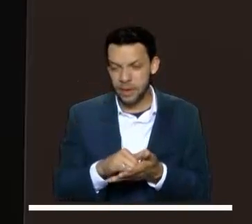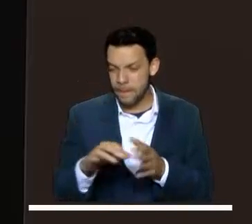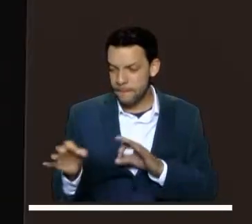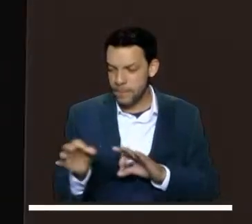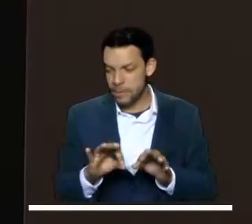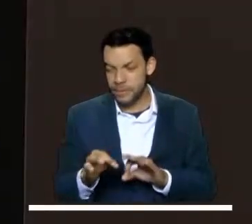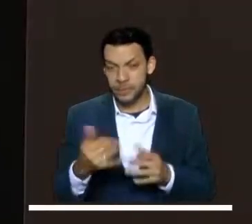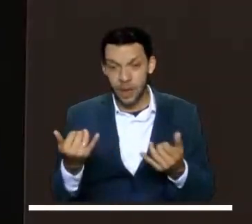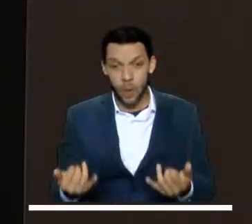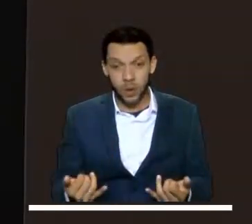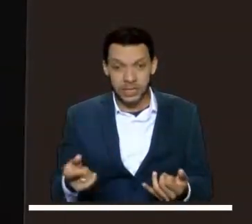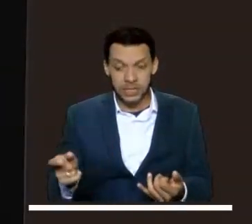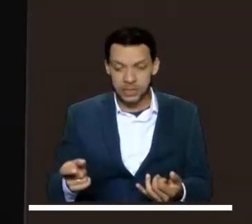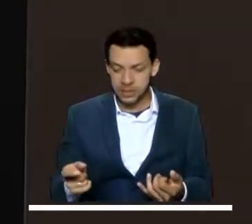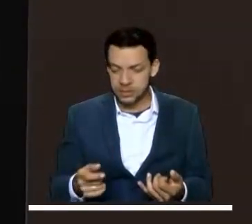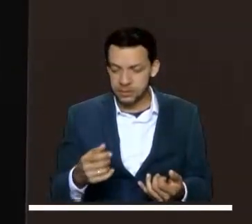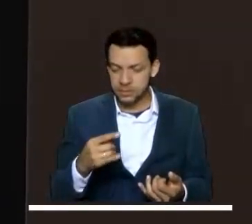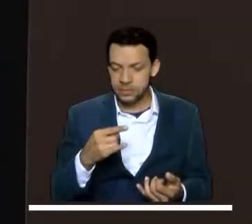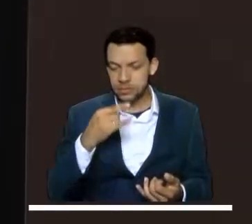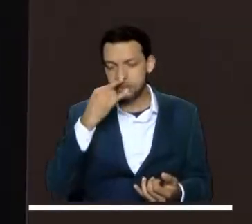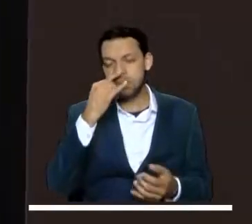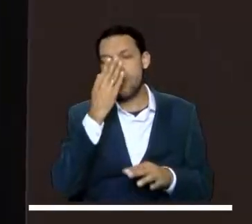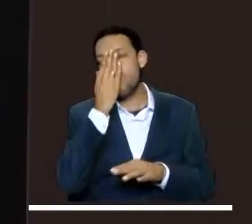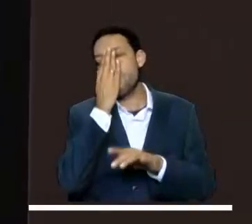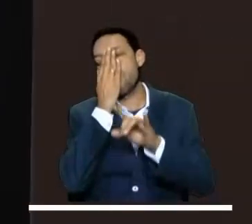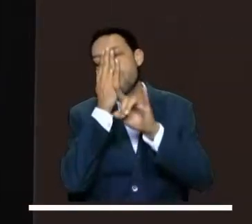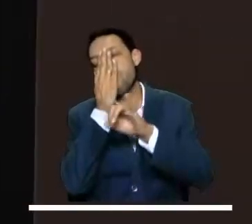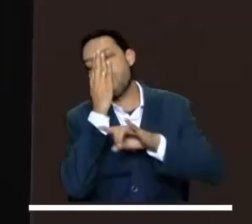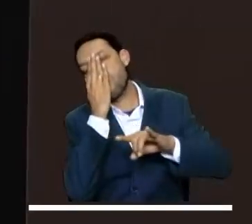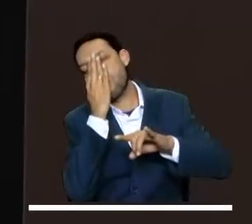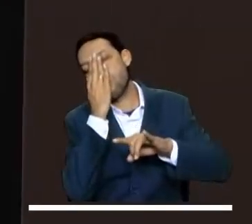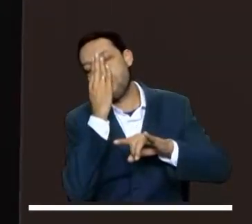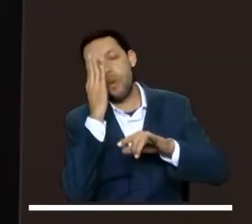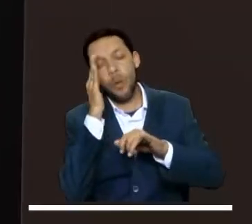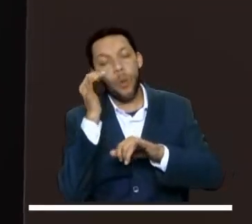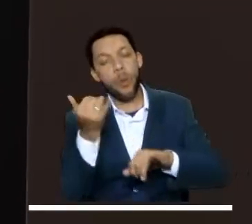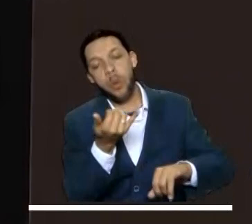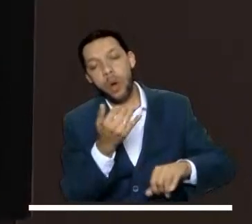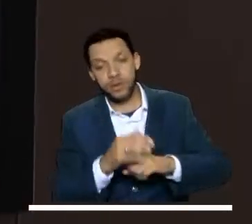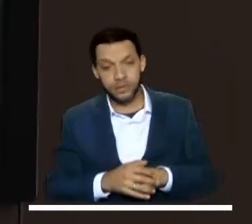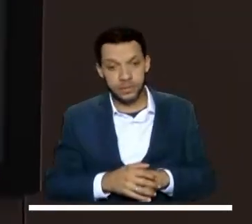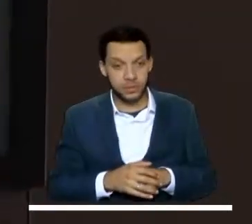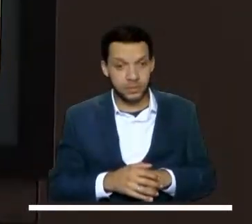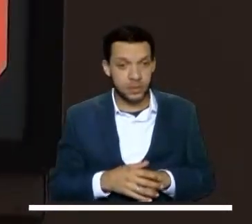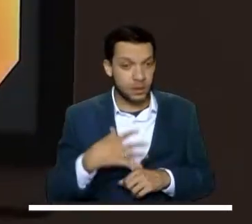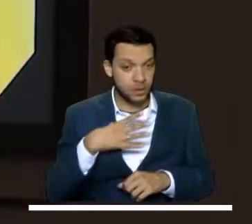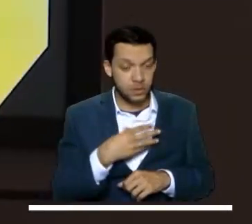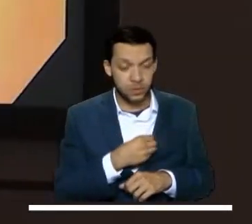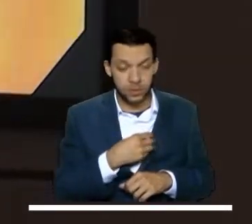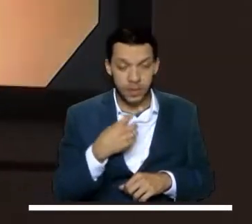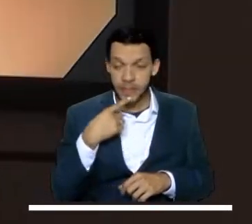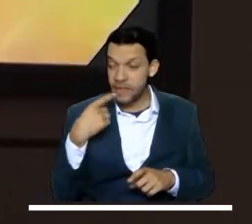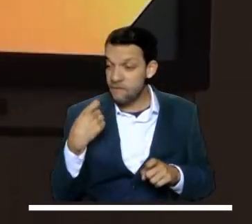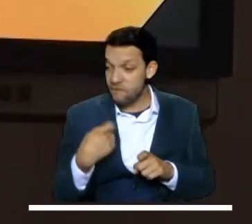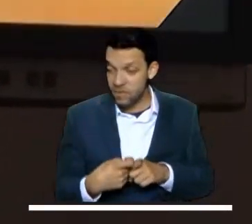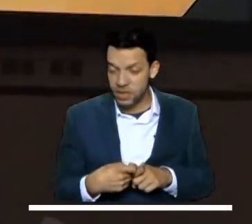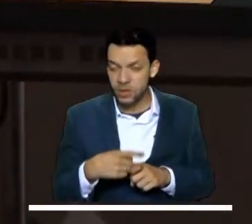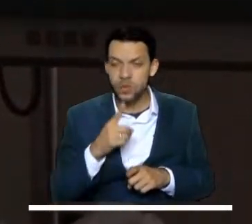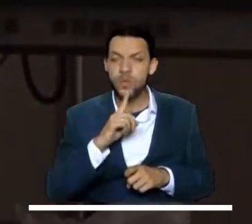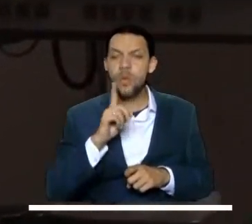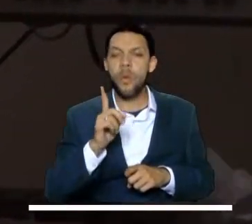bajo sedación. Este no es un examen que sea difícil para el paciente. Esto es